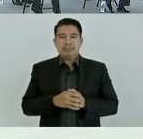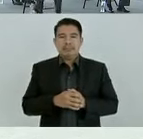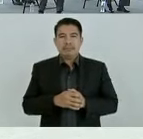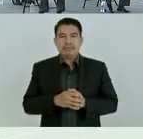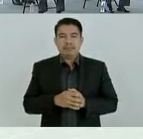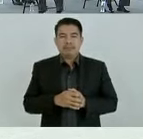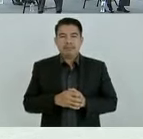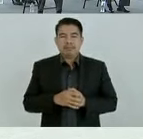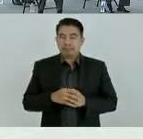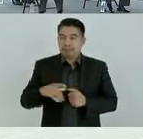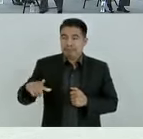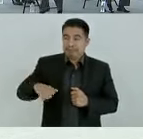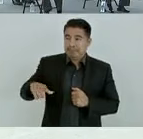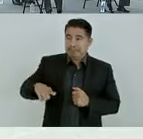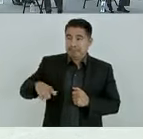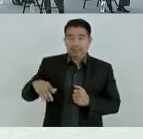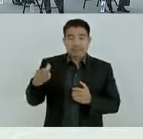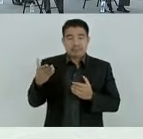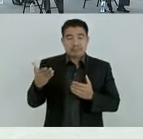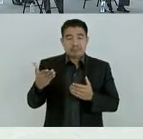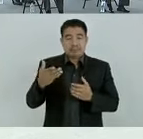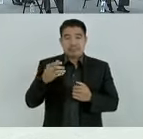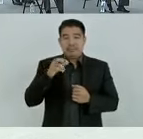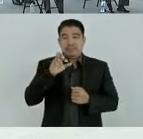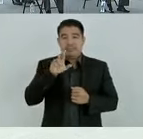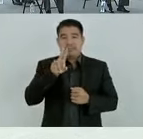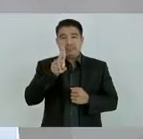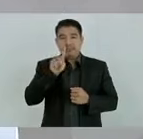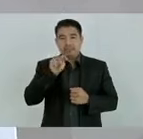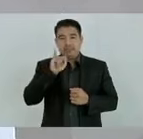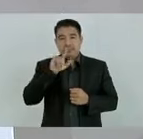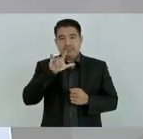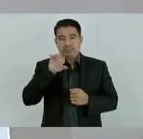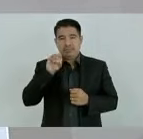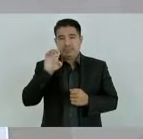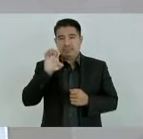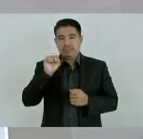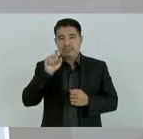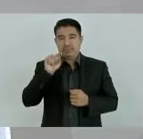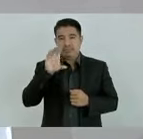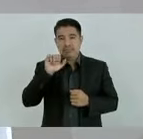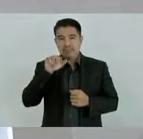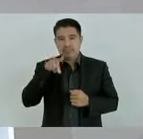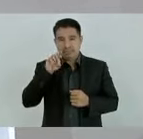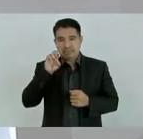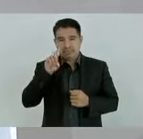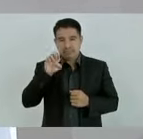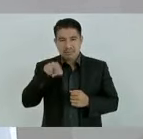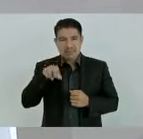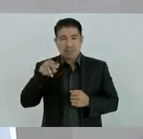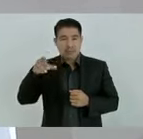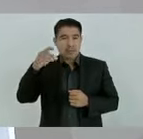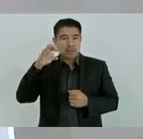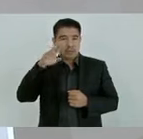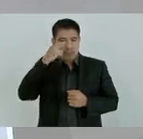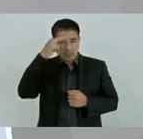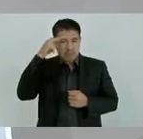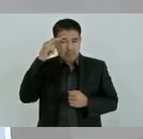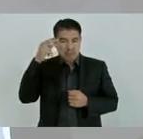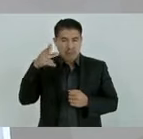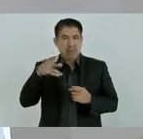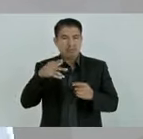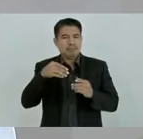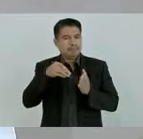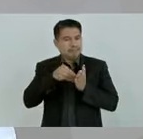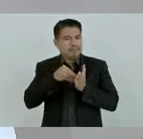el gobernador de Chiapas, Rutilio Escandón Cadenas, que constantemente está haciendo gestiones en favor del